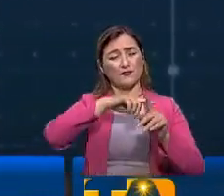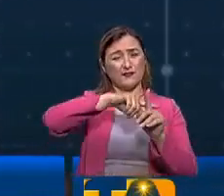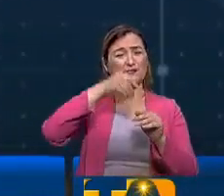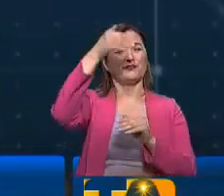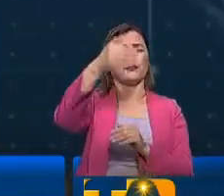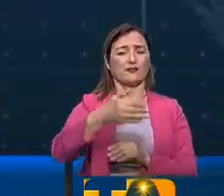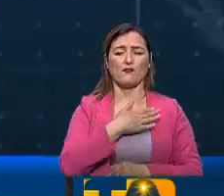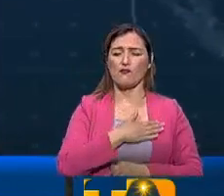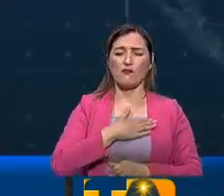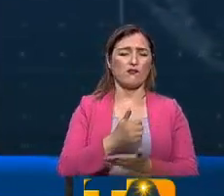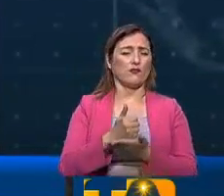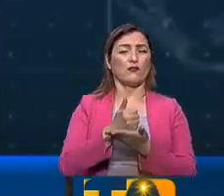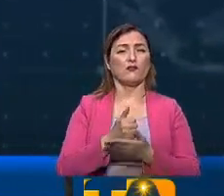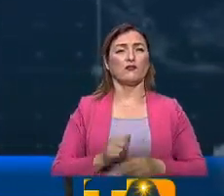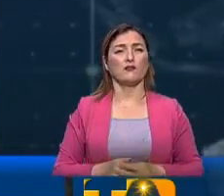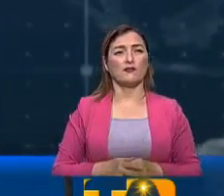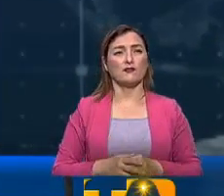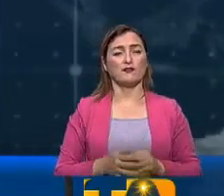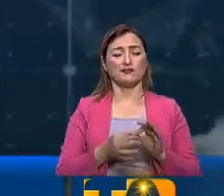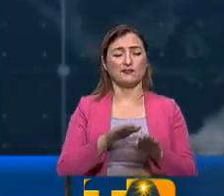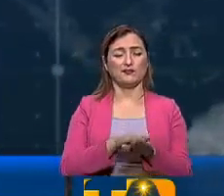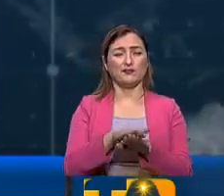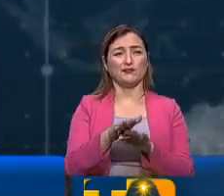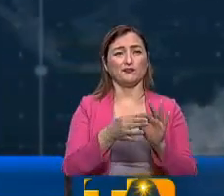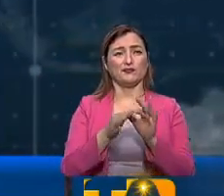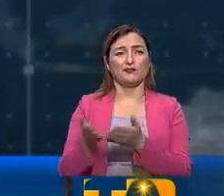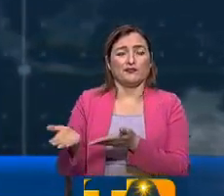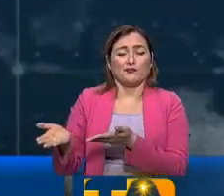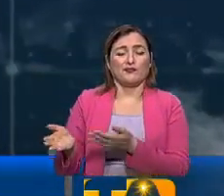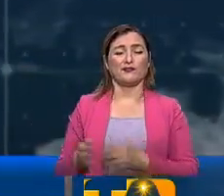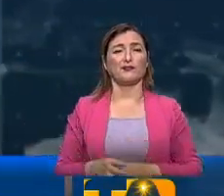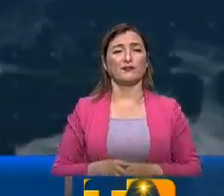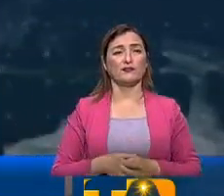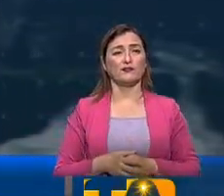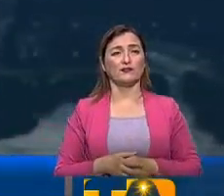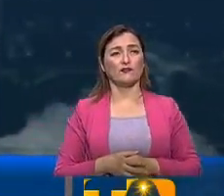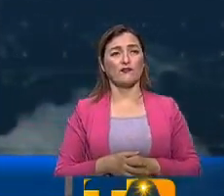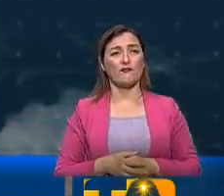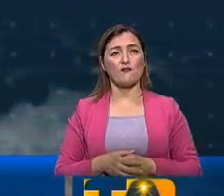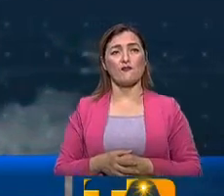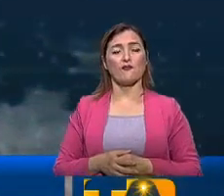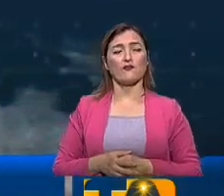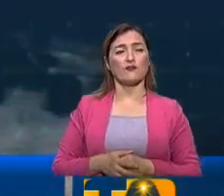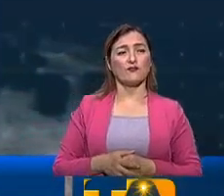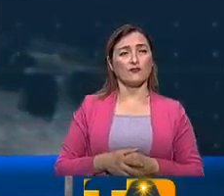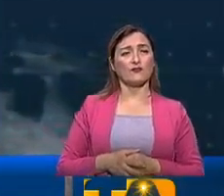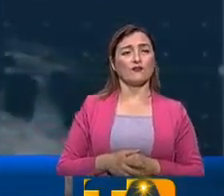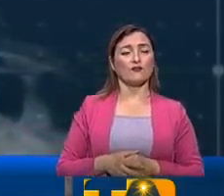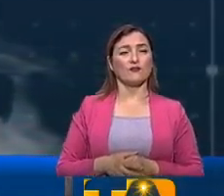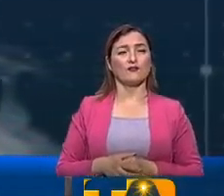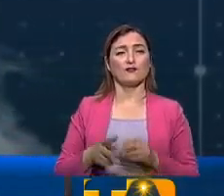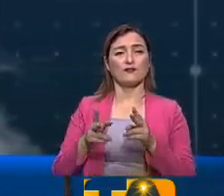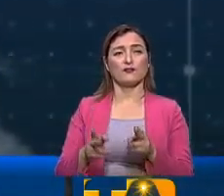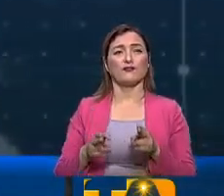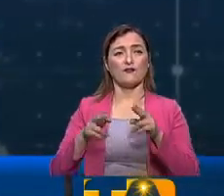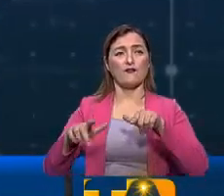Esperanza. Están en remodelación de las calles, arreglando, y miren cómo nos siguen dejando, cómo seguimos inundados. El mismo panorama